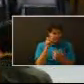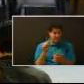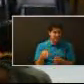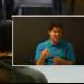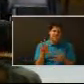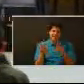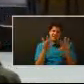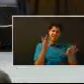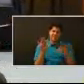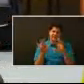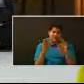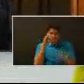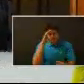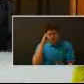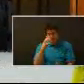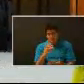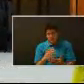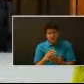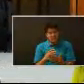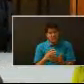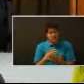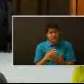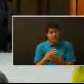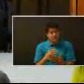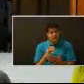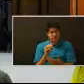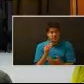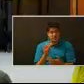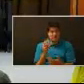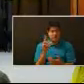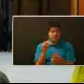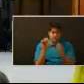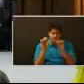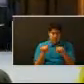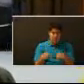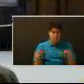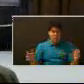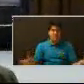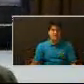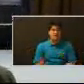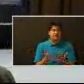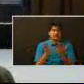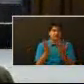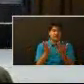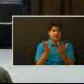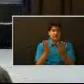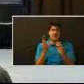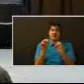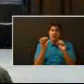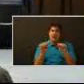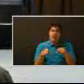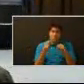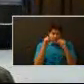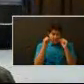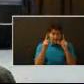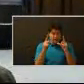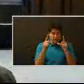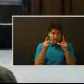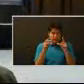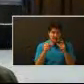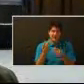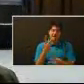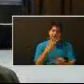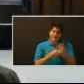aquí cree, que no puede levantarse, que no puede despertar, que pueda pasar